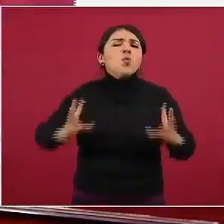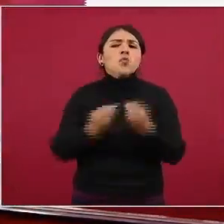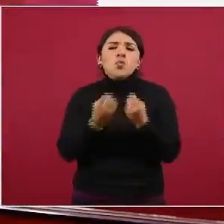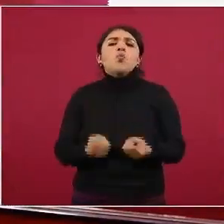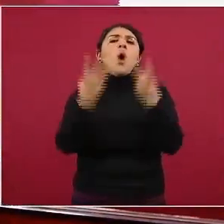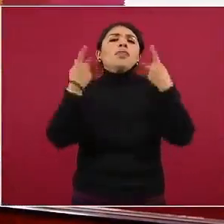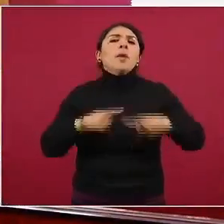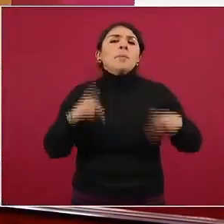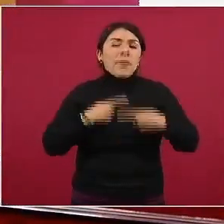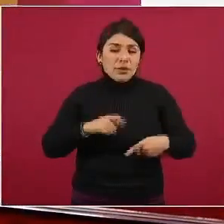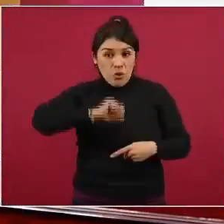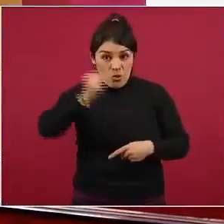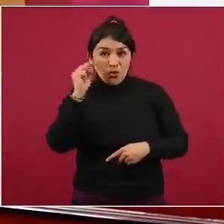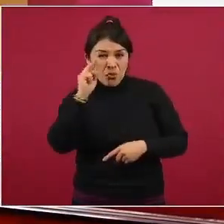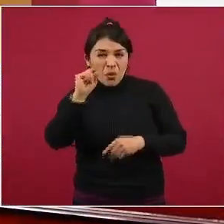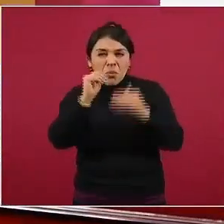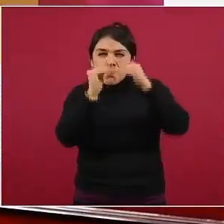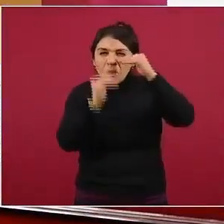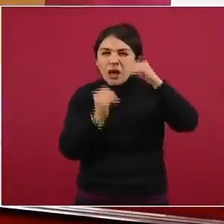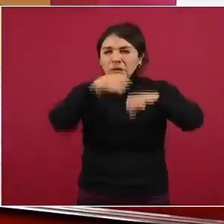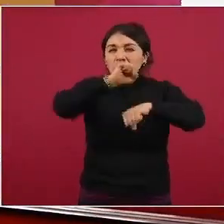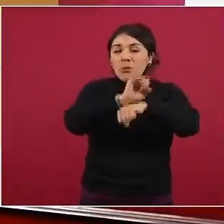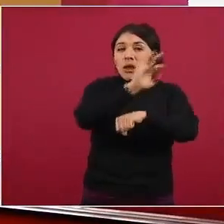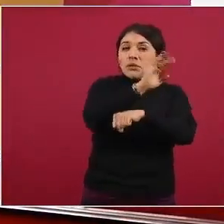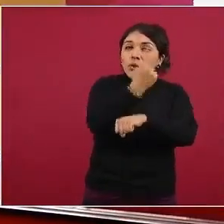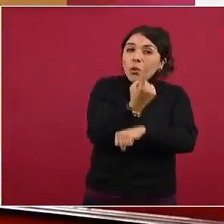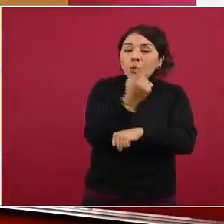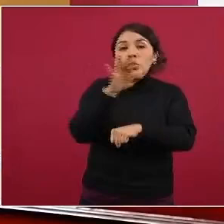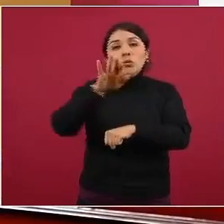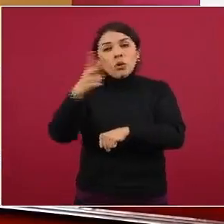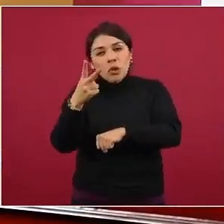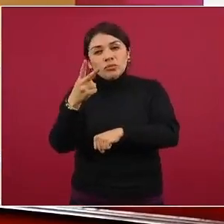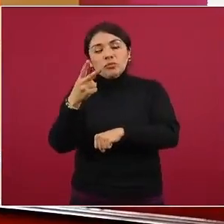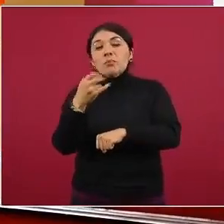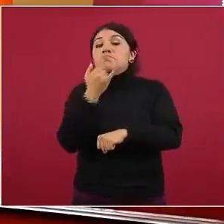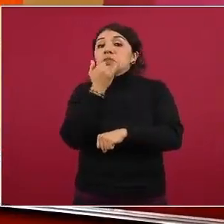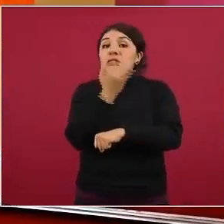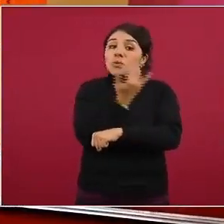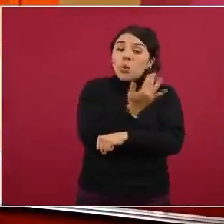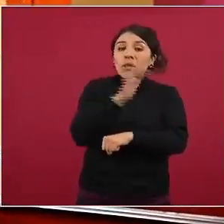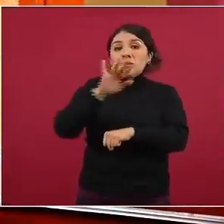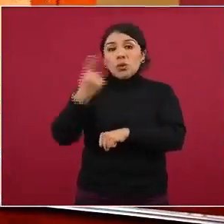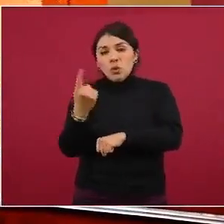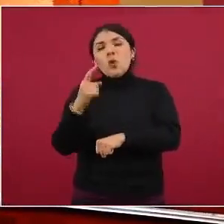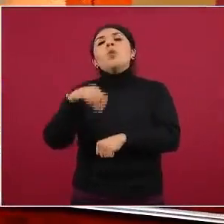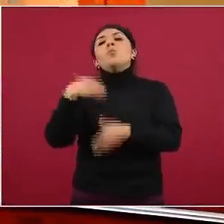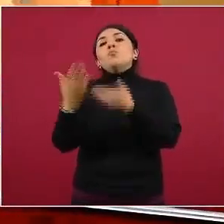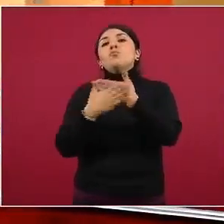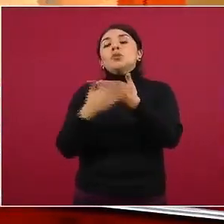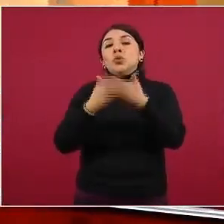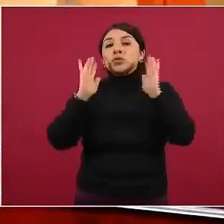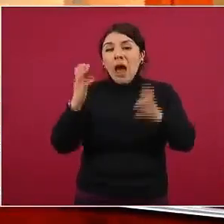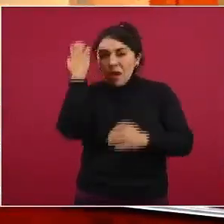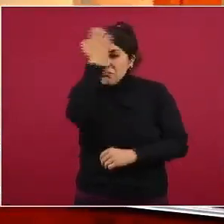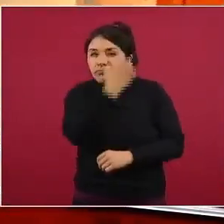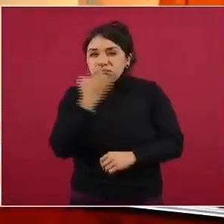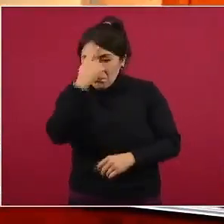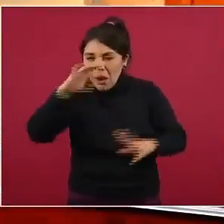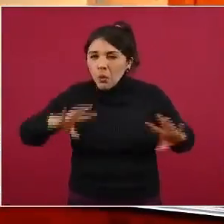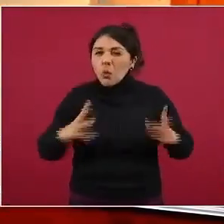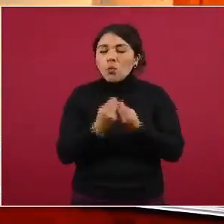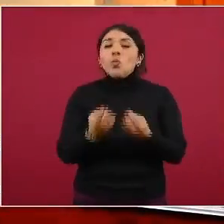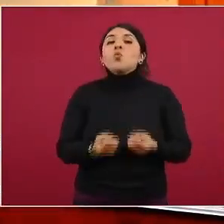se ve un pequeño descenso entre las 51 y 50, que lo vamos a ver mucho mejor cuando hacemos la estimación de